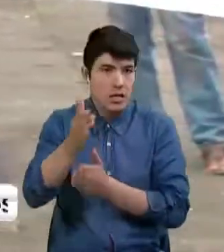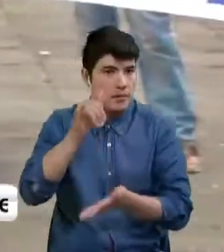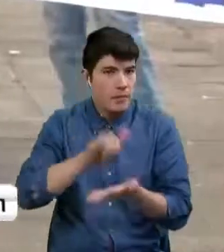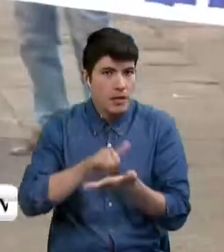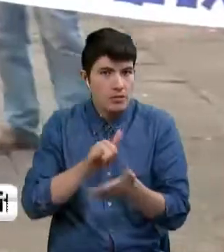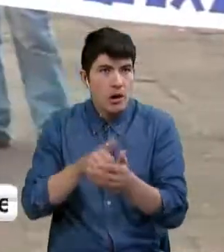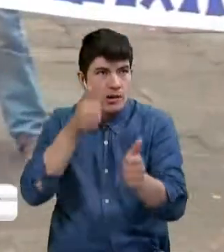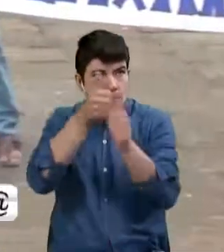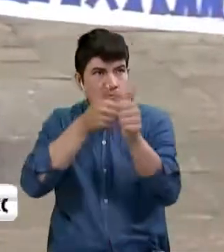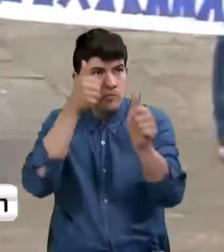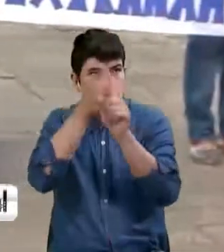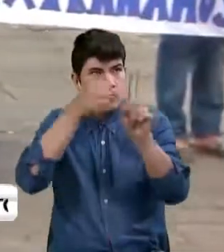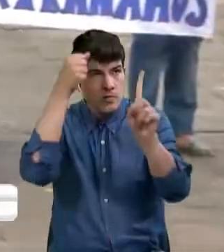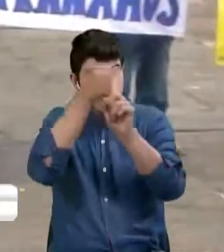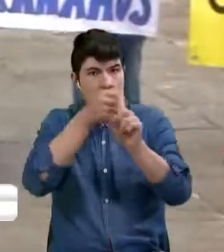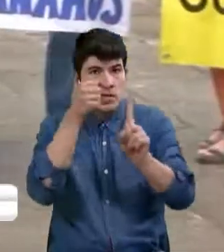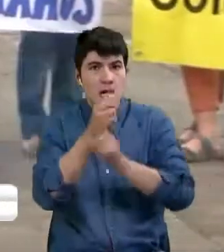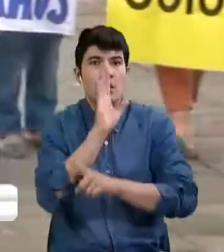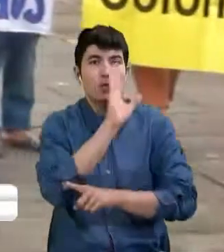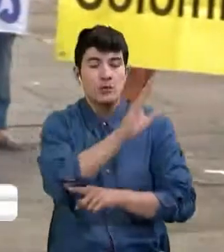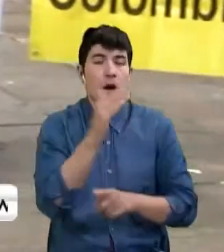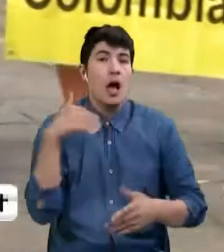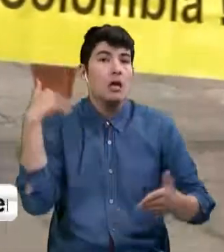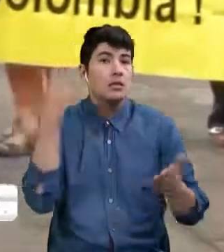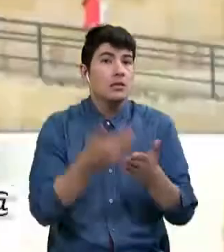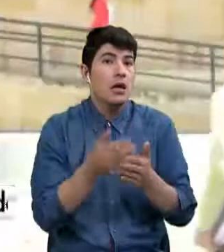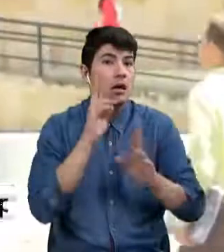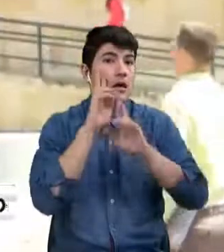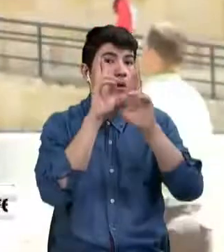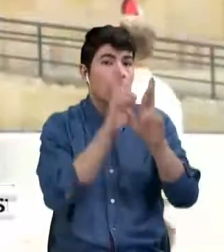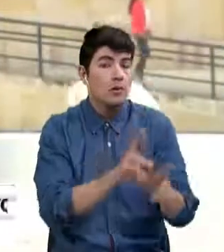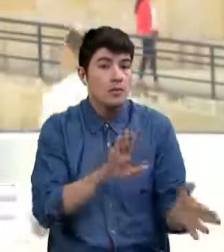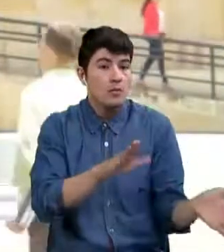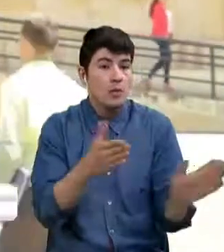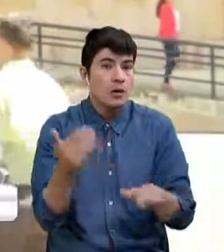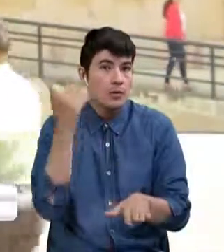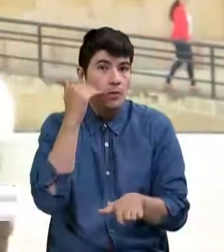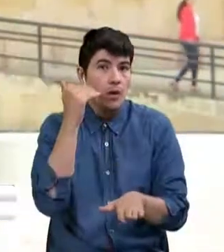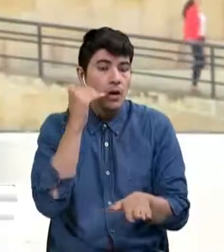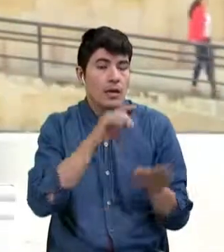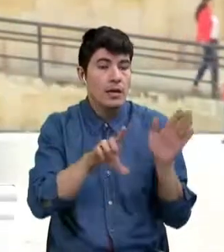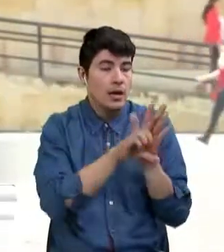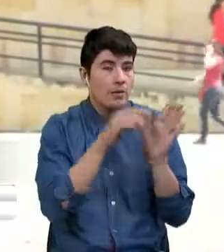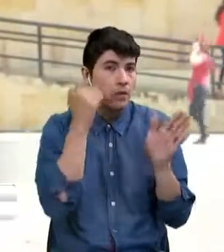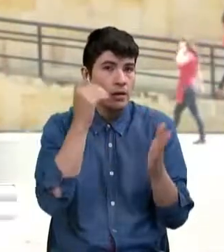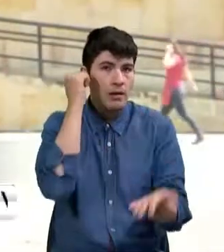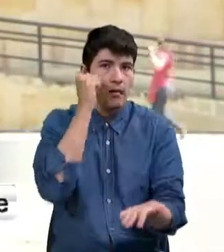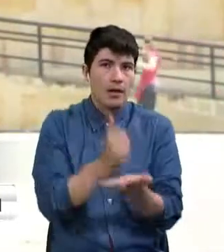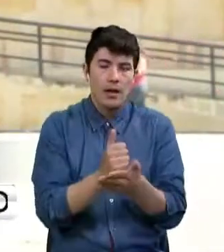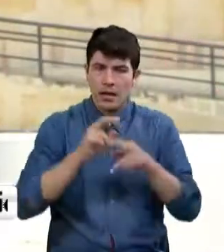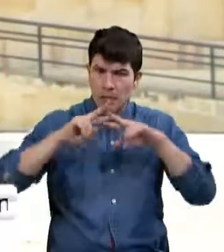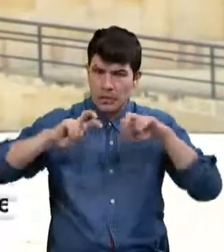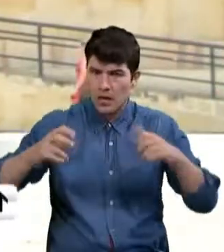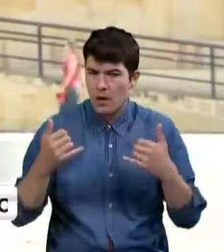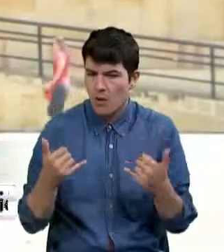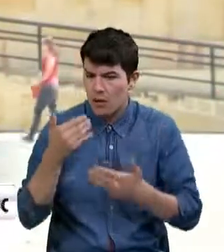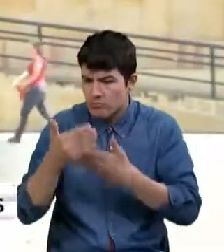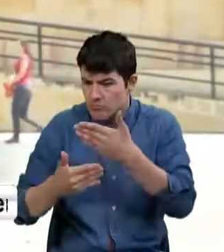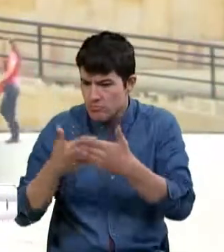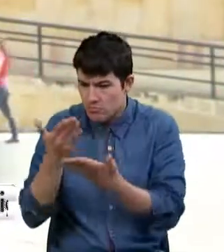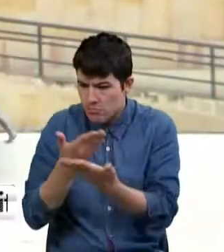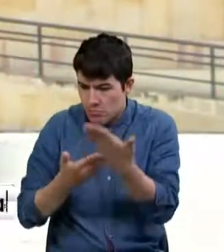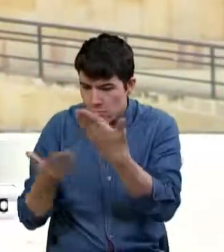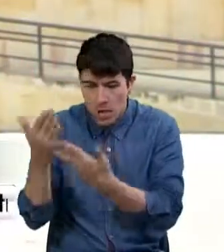hasta que estas muertes sean consideradas feminicidios las investigaciones por ahora están en etapa preliminar y se espera